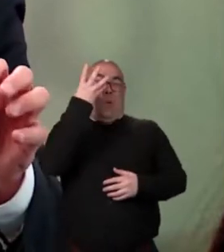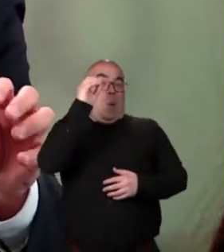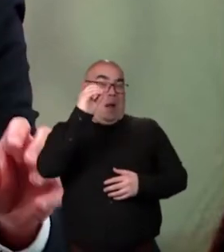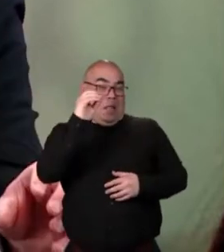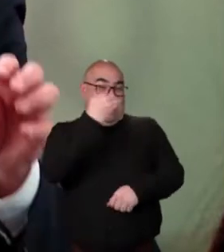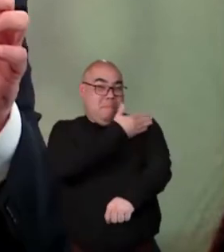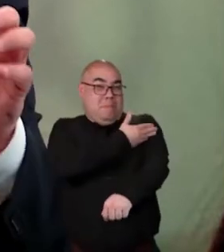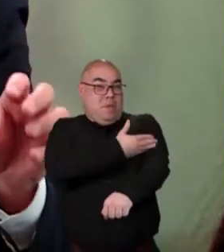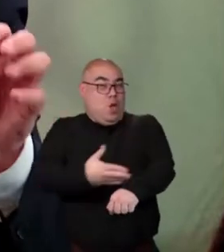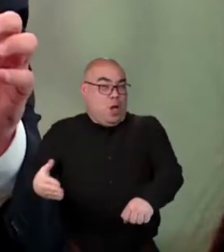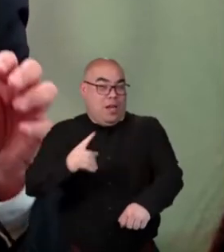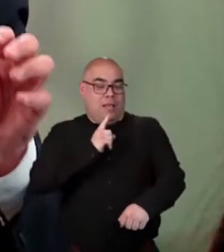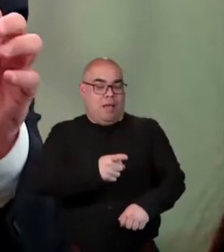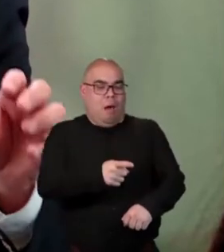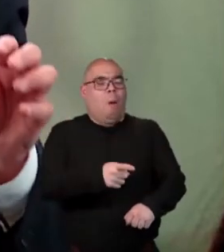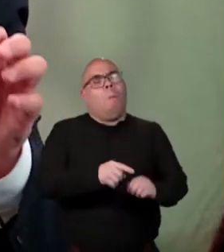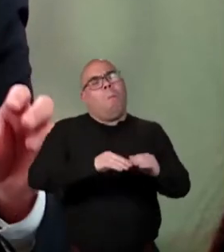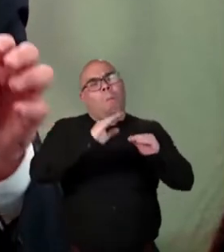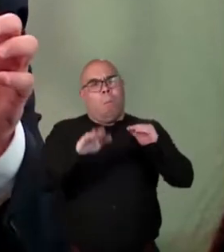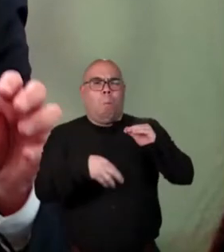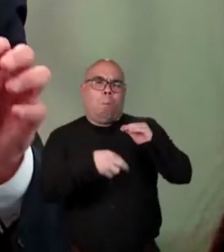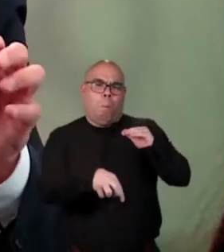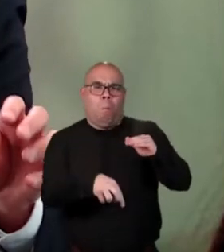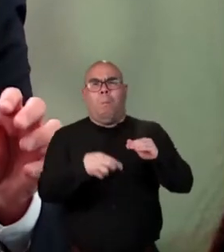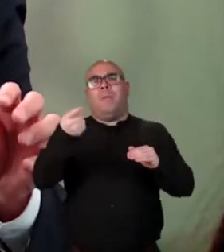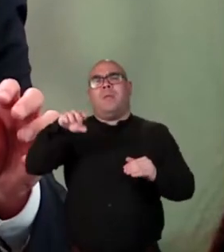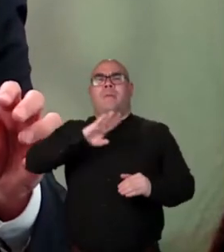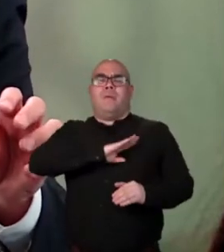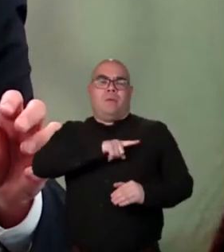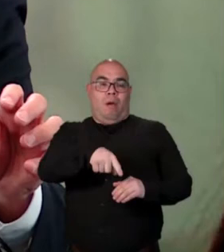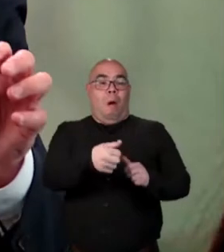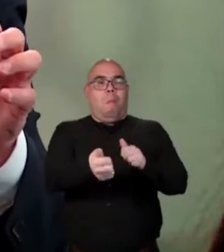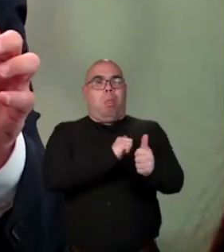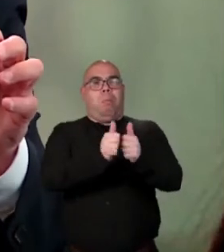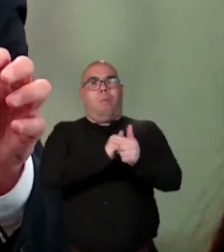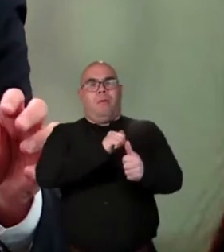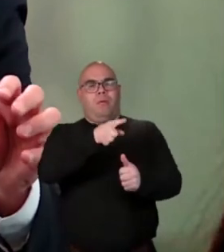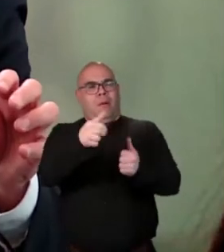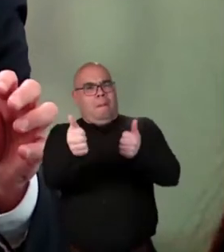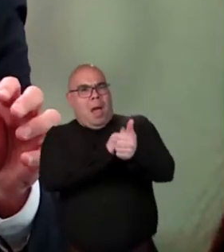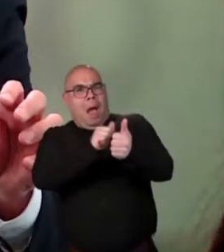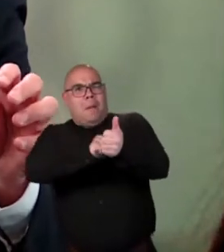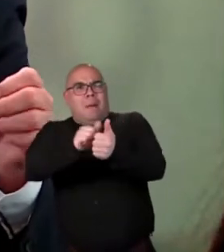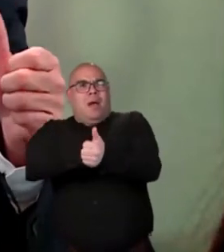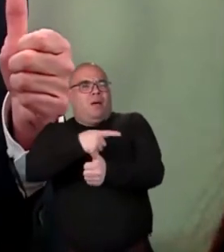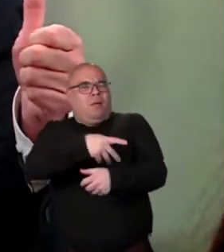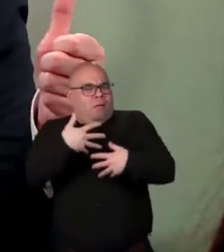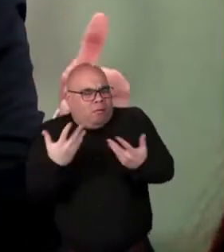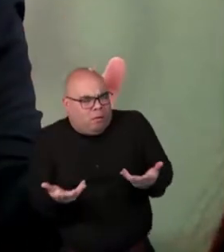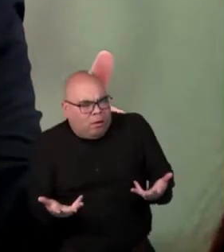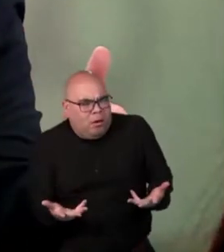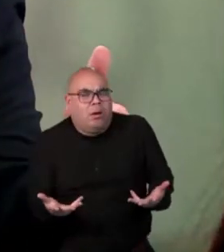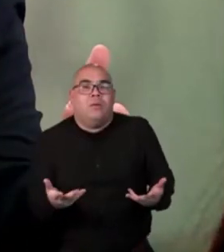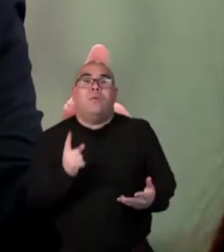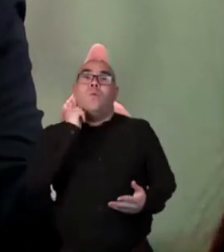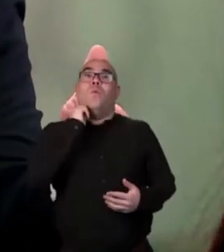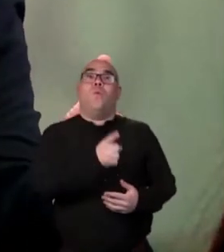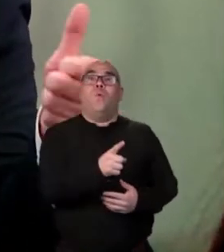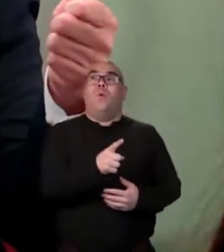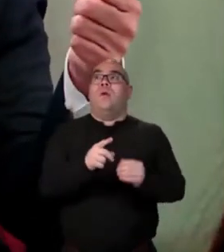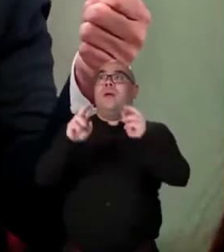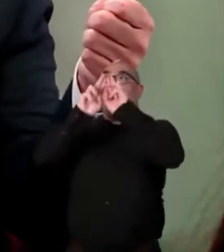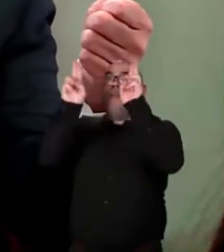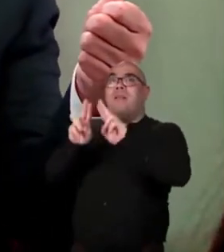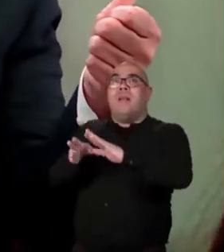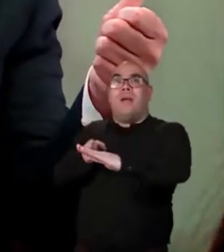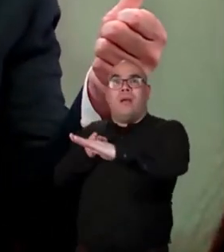y secundaria 40% son niños perdieron el año la pandemia porque perdieron el año la pandemia porque no tenían acceso o si